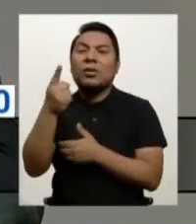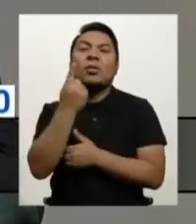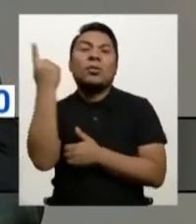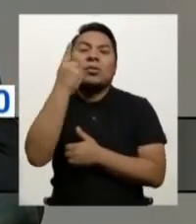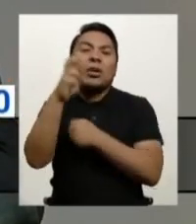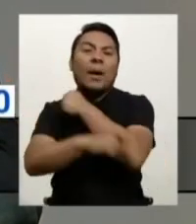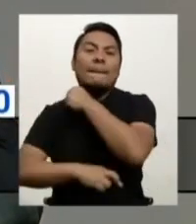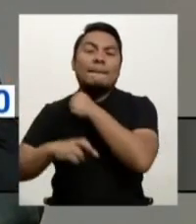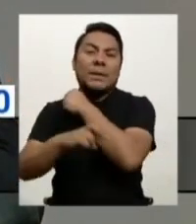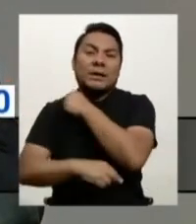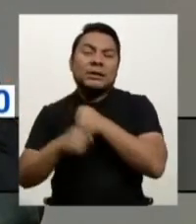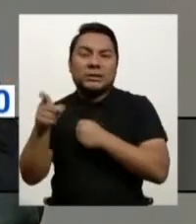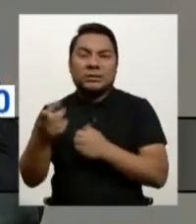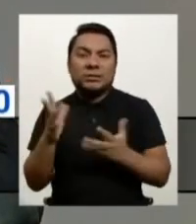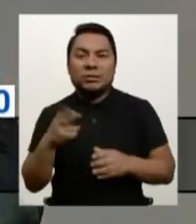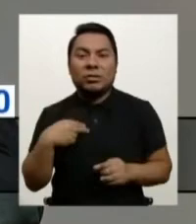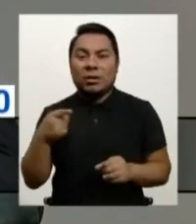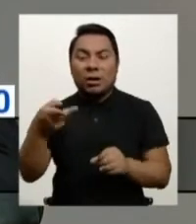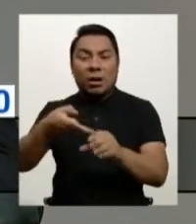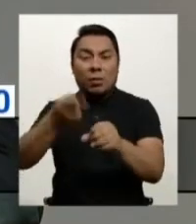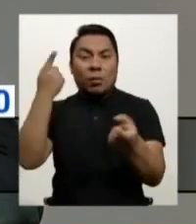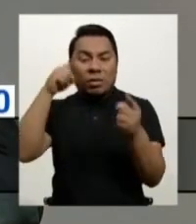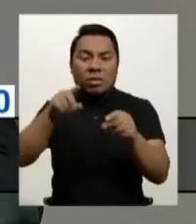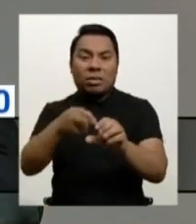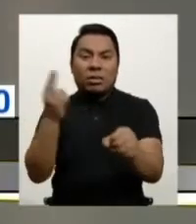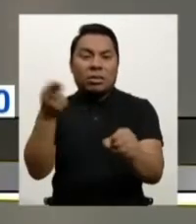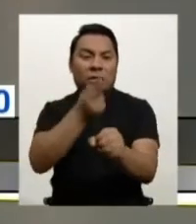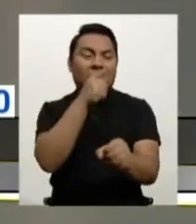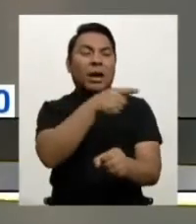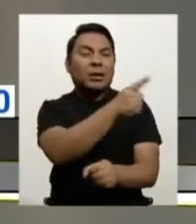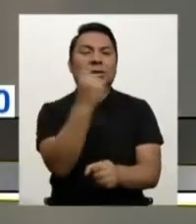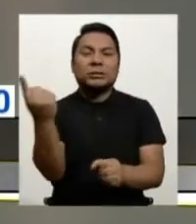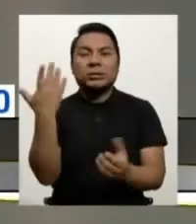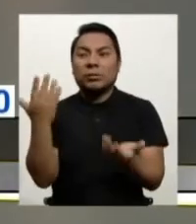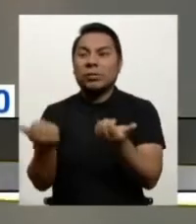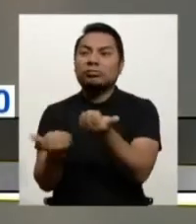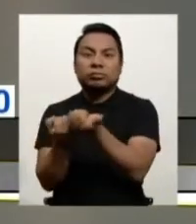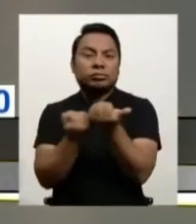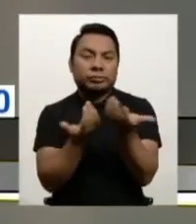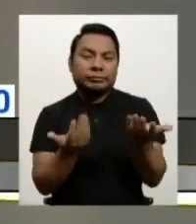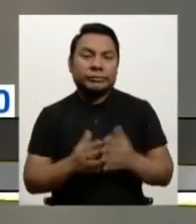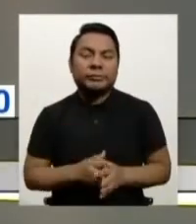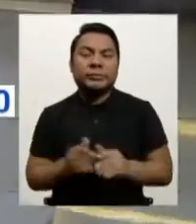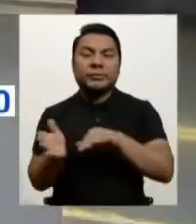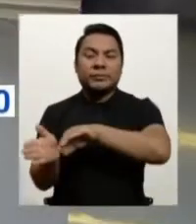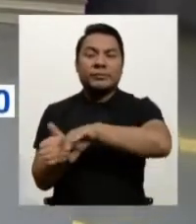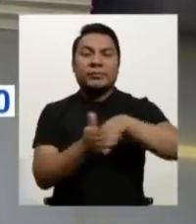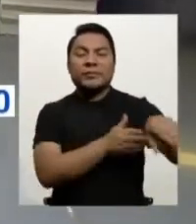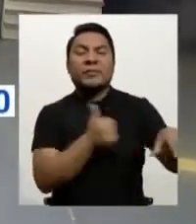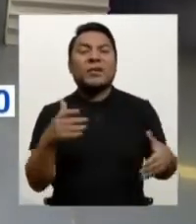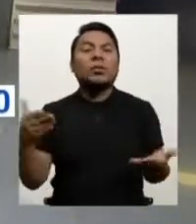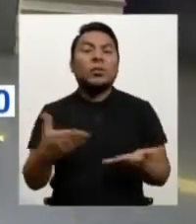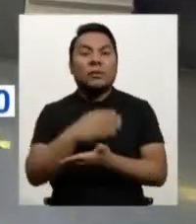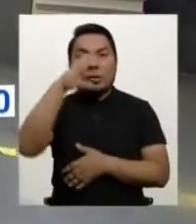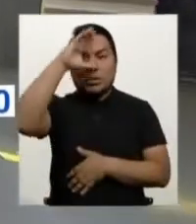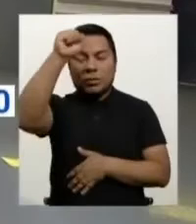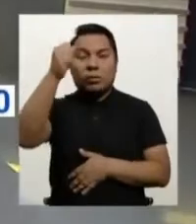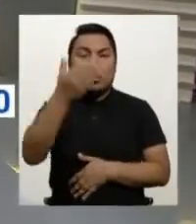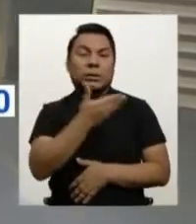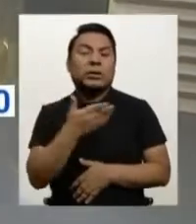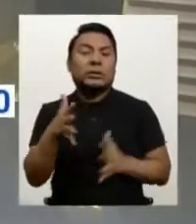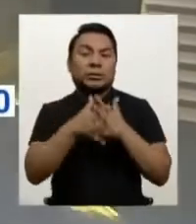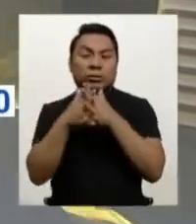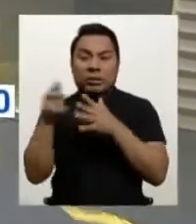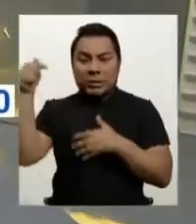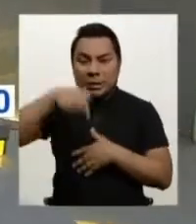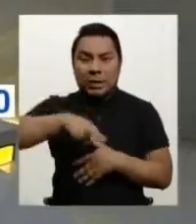países que no están dentro de este acuerdo, ¿no? Y antes de terminar, el nuevo embajador de Estados Unidos en nuestro país